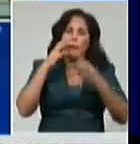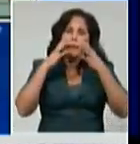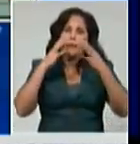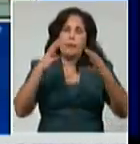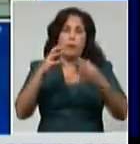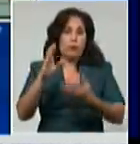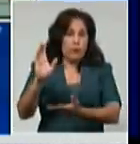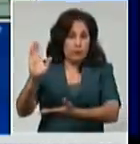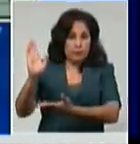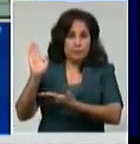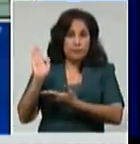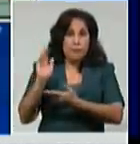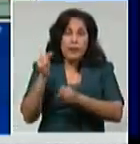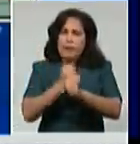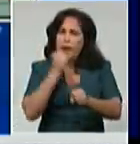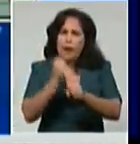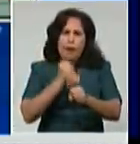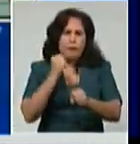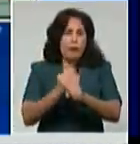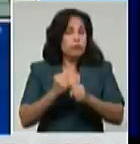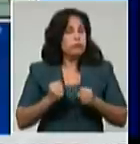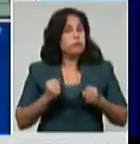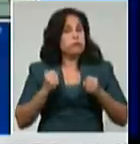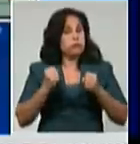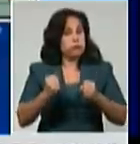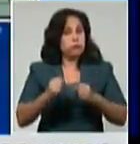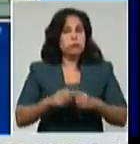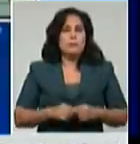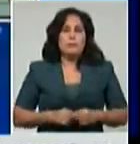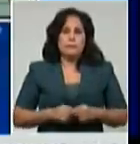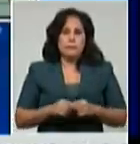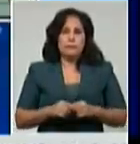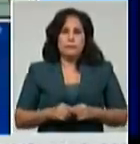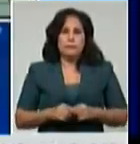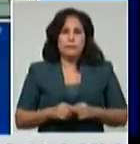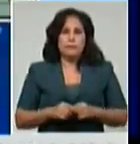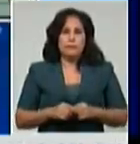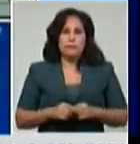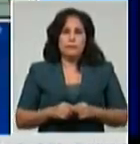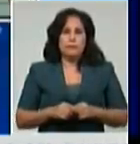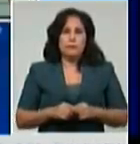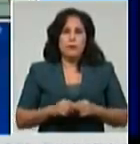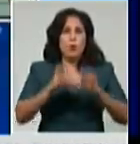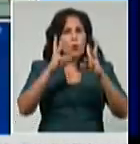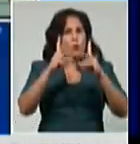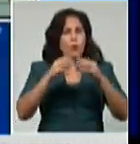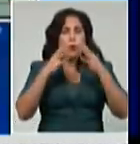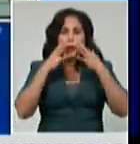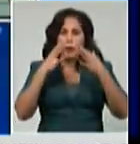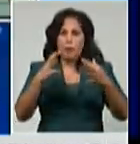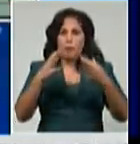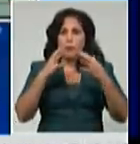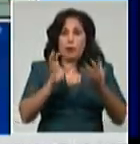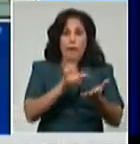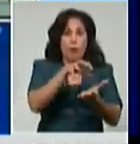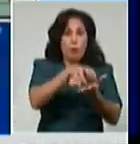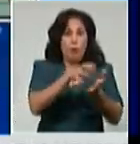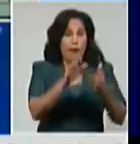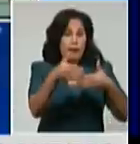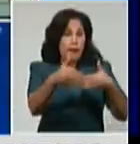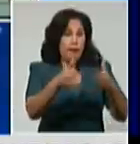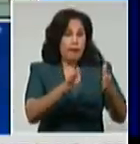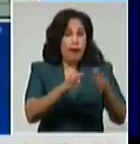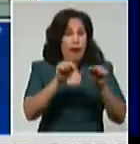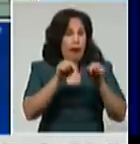el trabajo que se ha venido desarrollando, que había llegado a tener un número importante de eventos, pues en estos